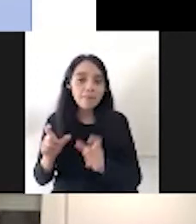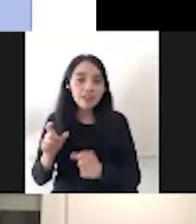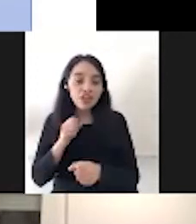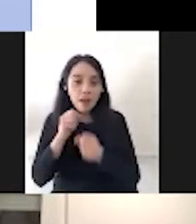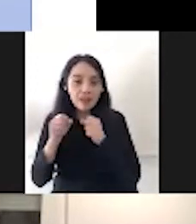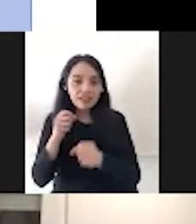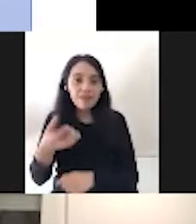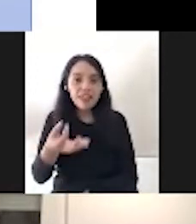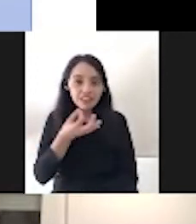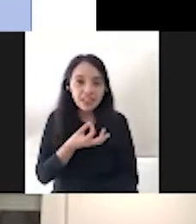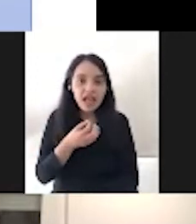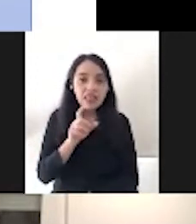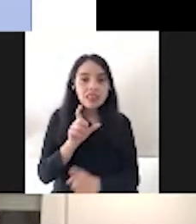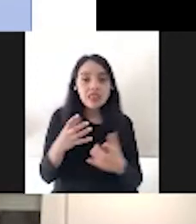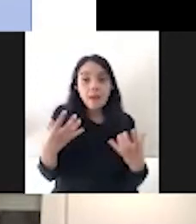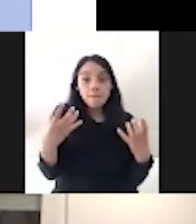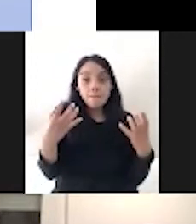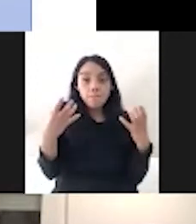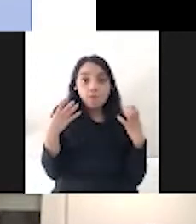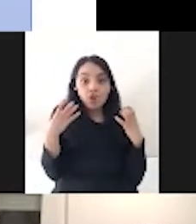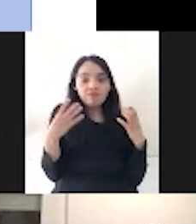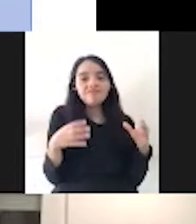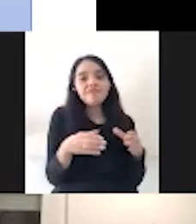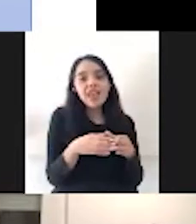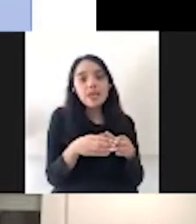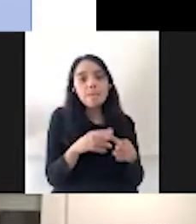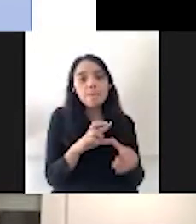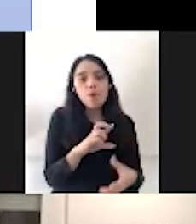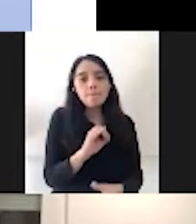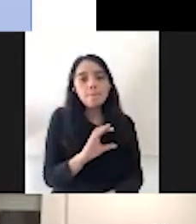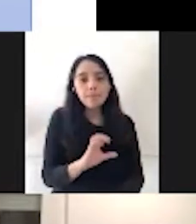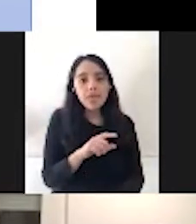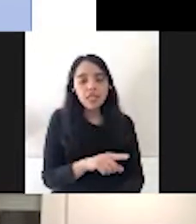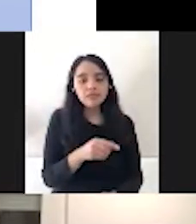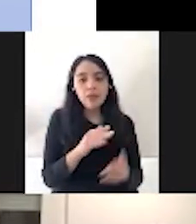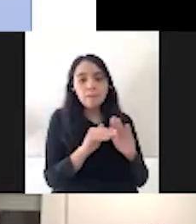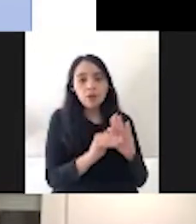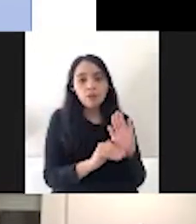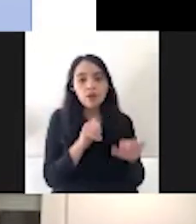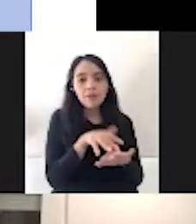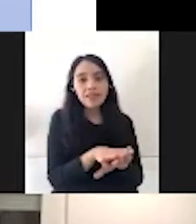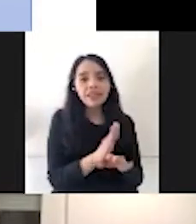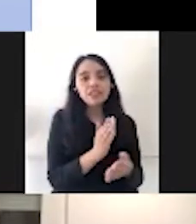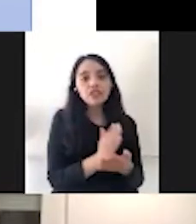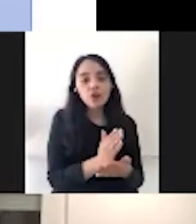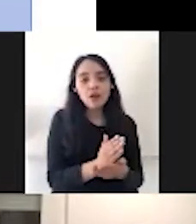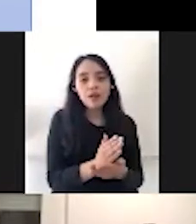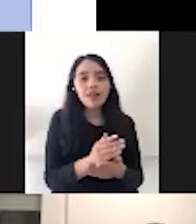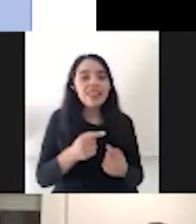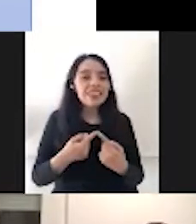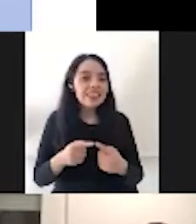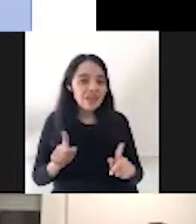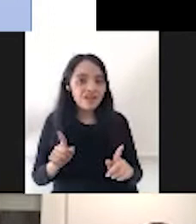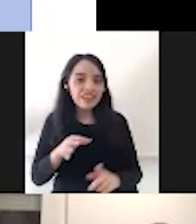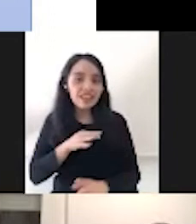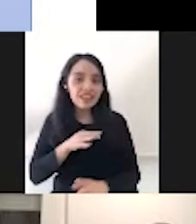responsabilidad recae indudablemente en el equipo PIE, en el equipo que lidera los programas de integración escolar. Contrario a lo que dictamina el Ministerio de